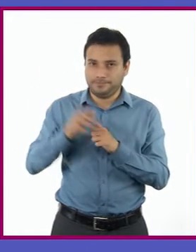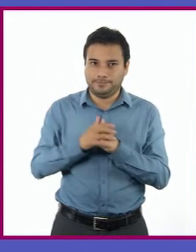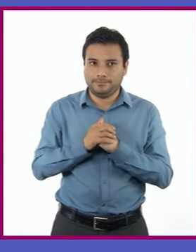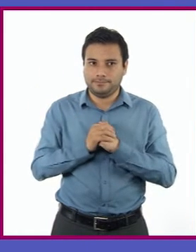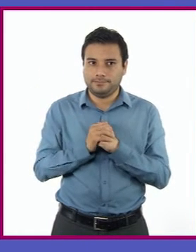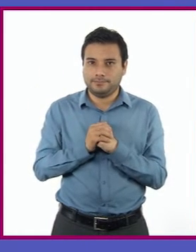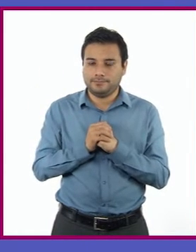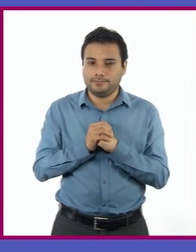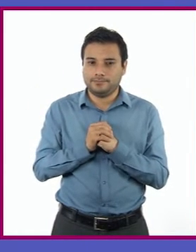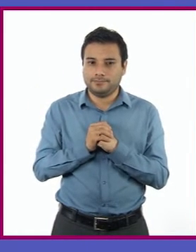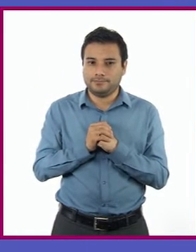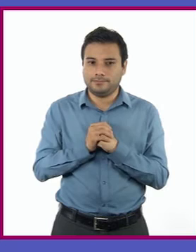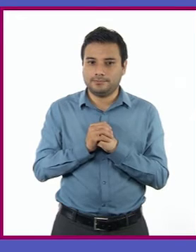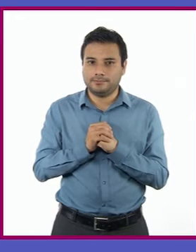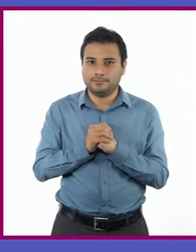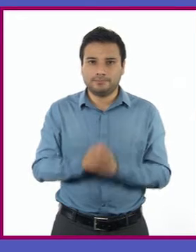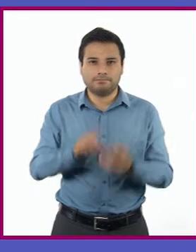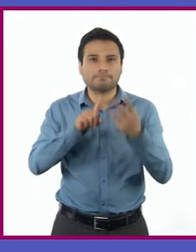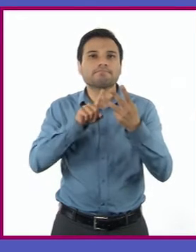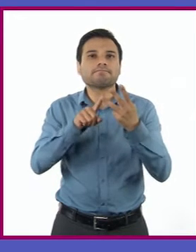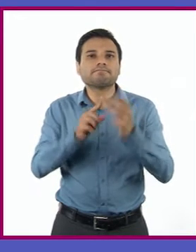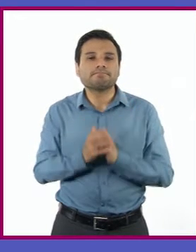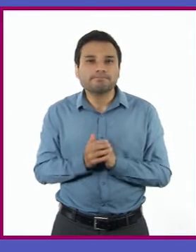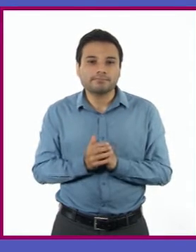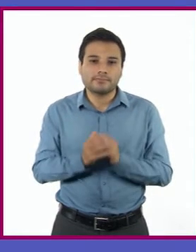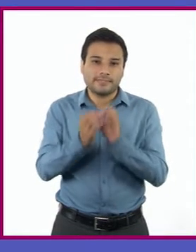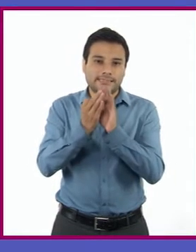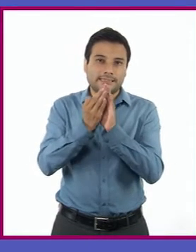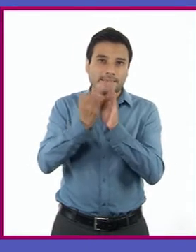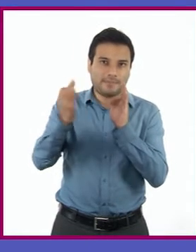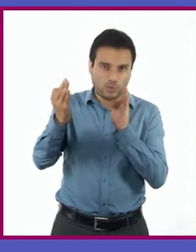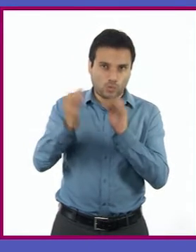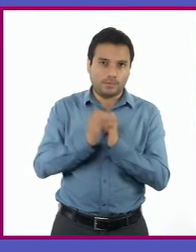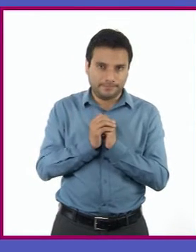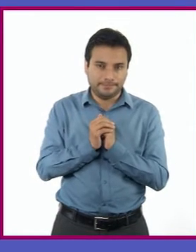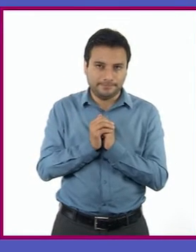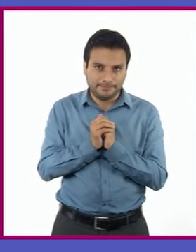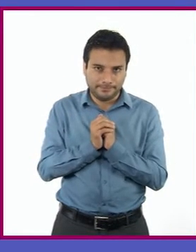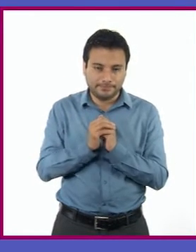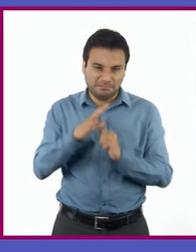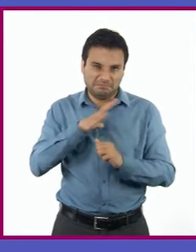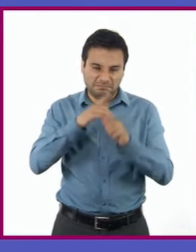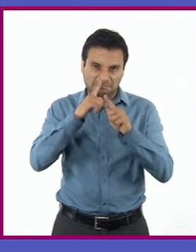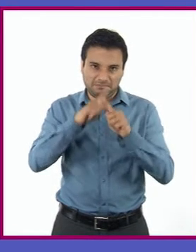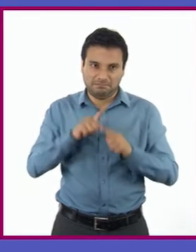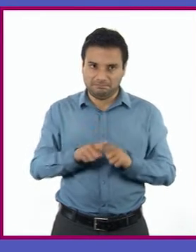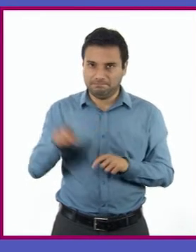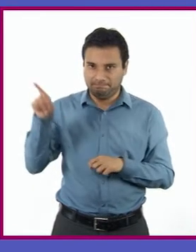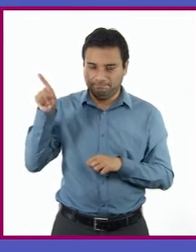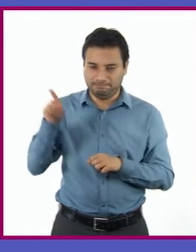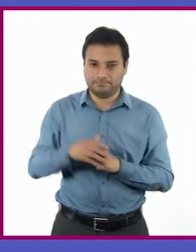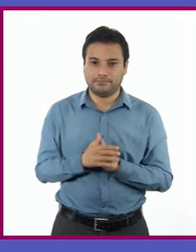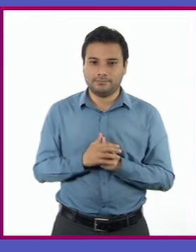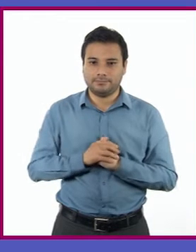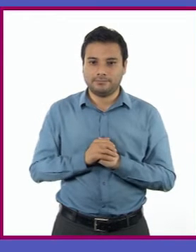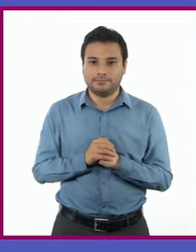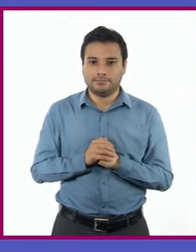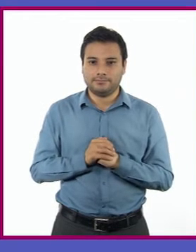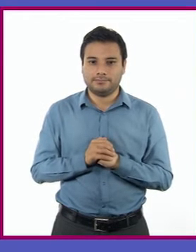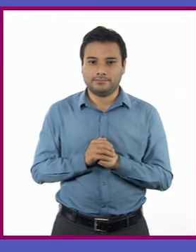digo, etc. De distanciamiento, en cualquier caso, de todos modos, de todas